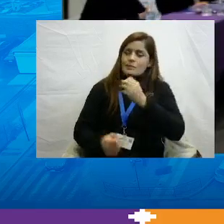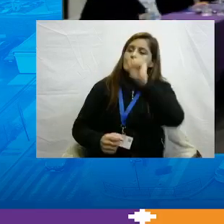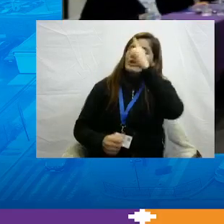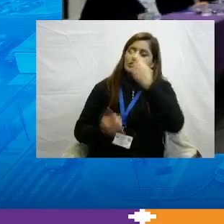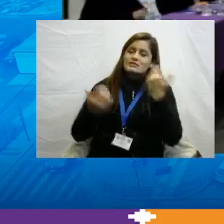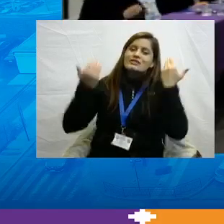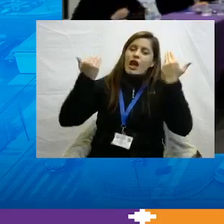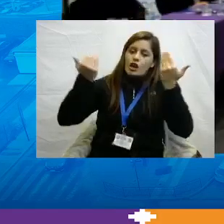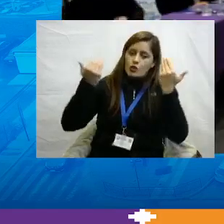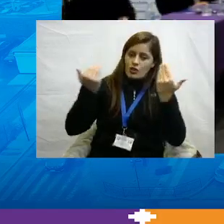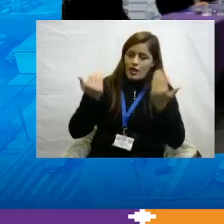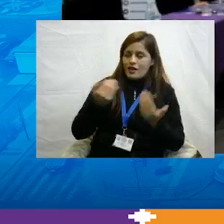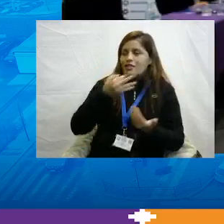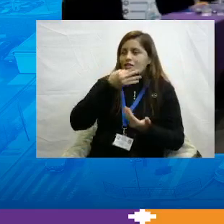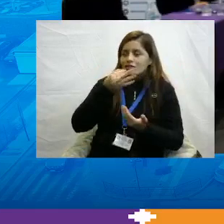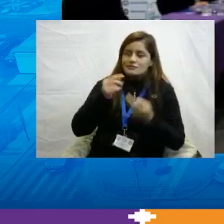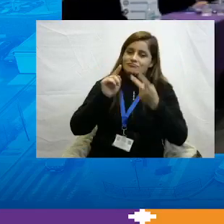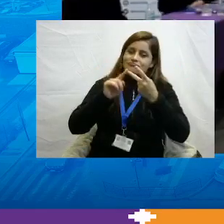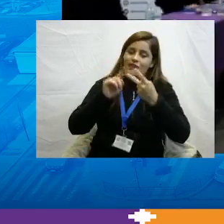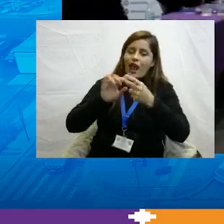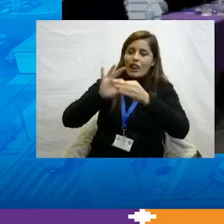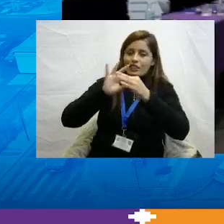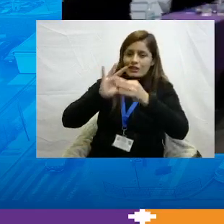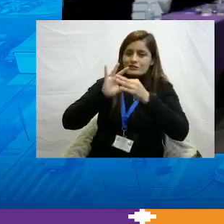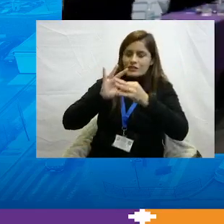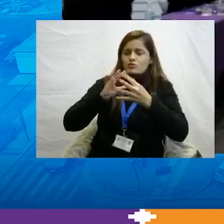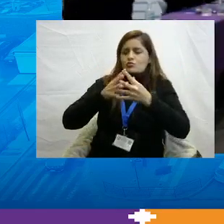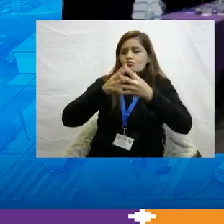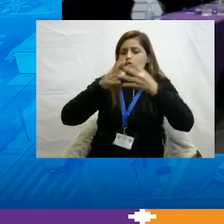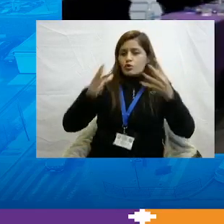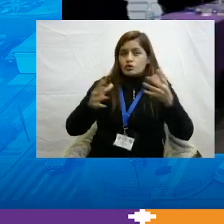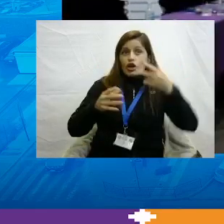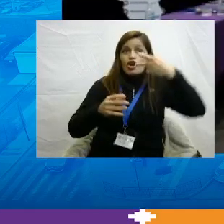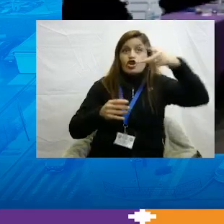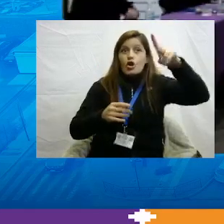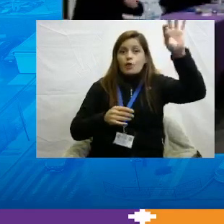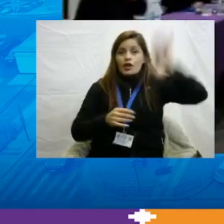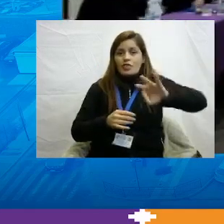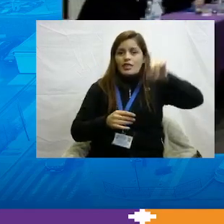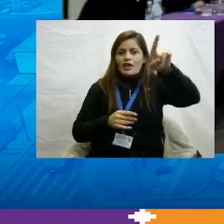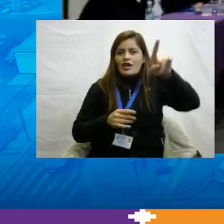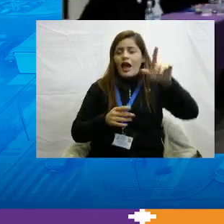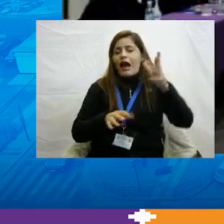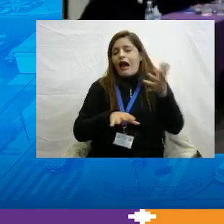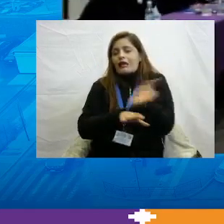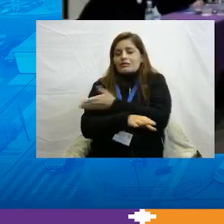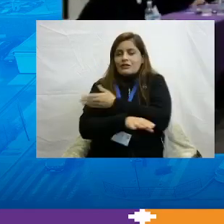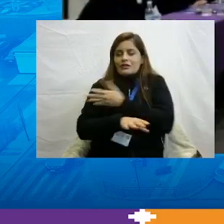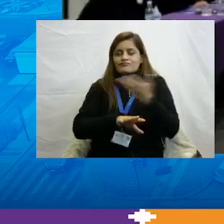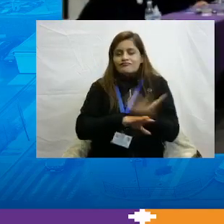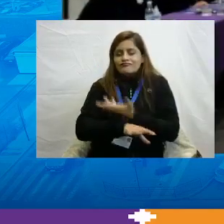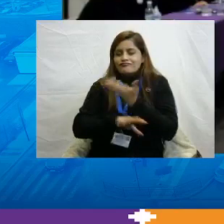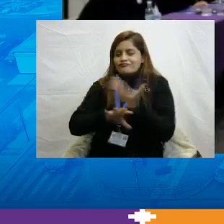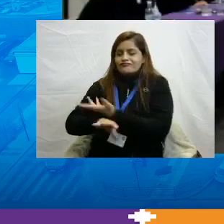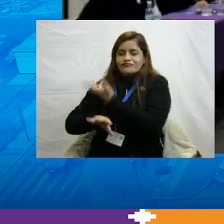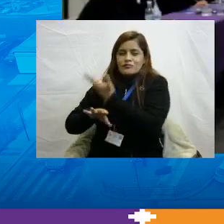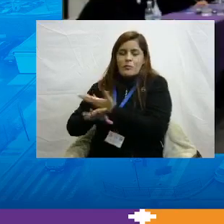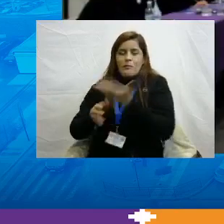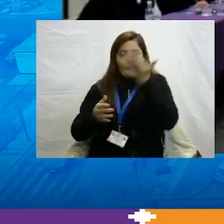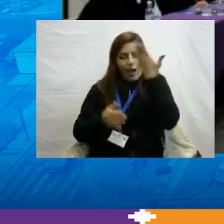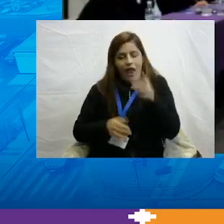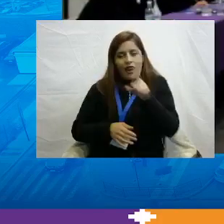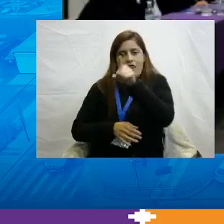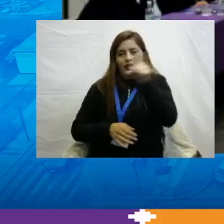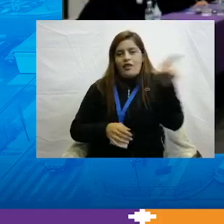y agradecer de cómo varias de las sedes del sector norponiente que se vieron afectadas durante mucho tiempo y que cumplen